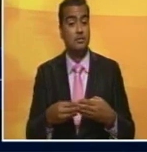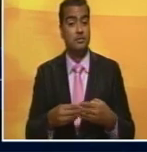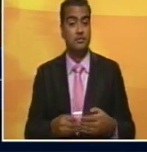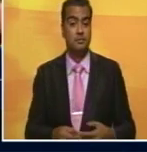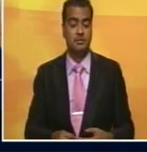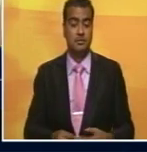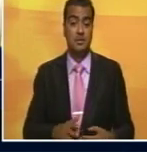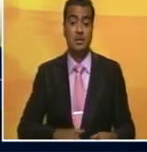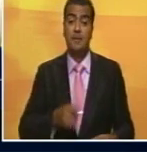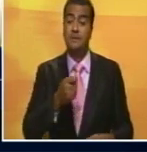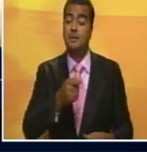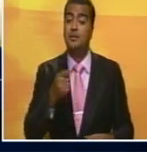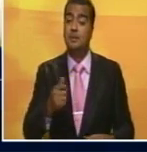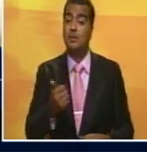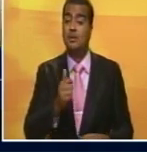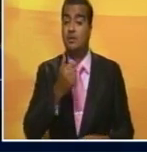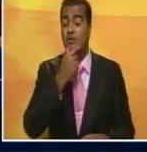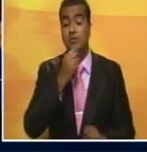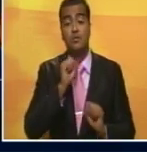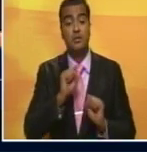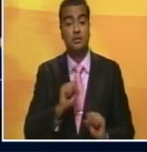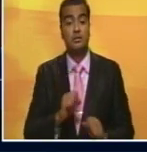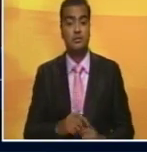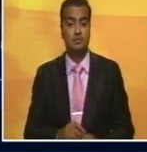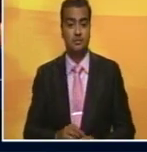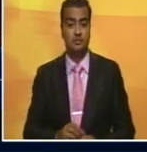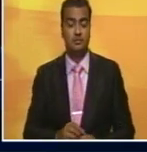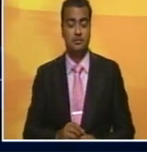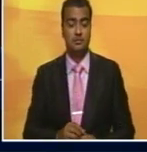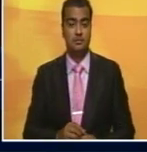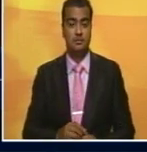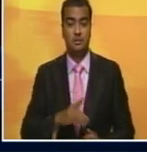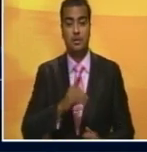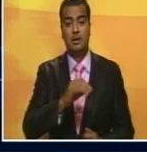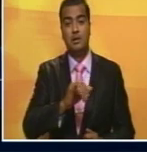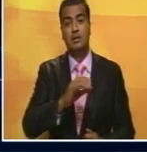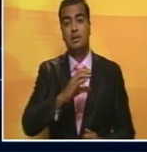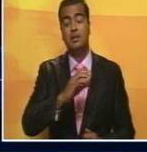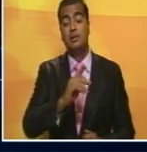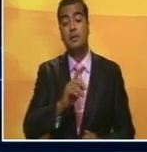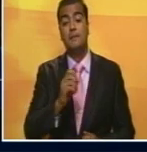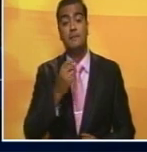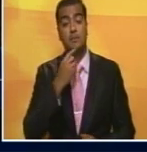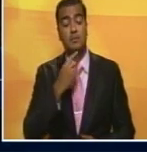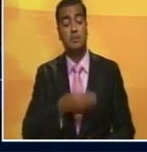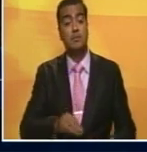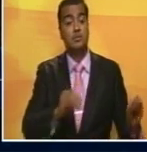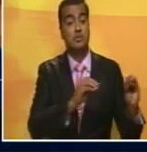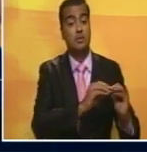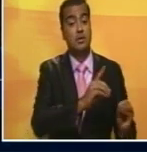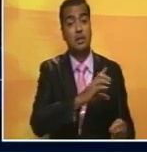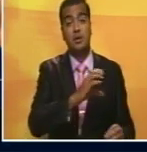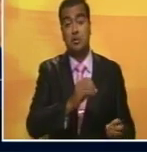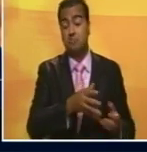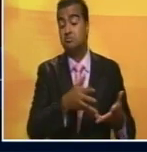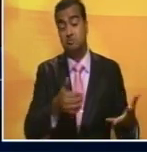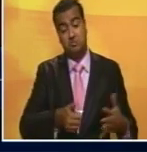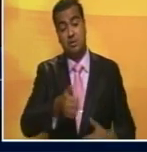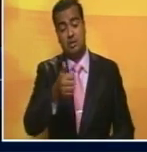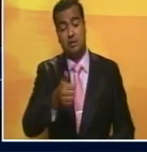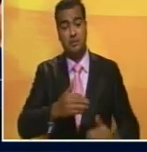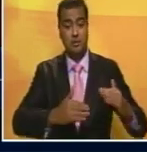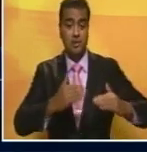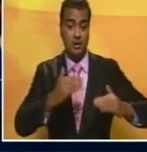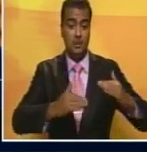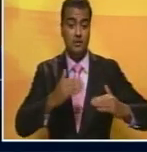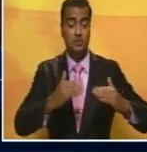dólares que se están vendiendo a 10 bolívares por el DIPRO pasaran al DICOM, creo que sería un gran avance para restablecer los